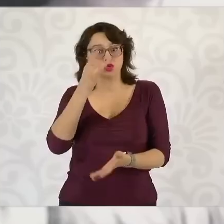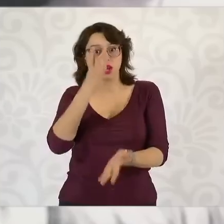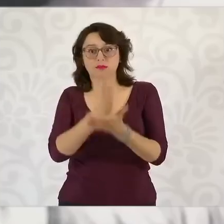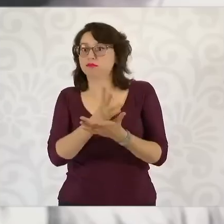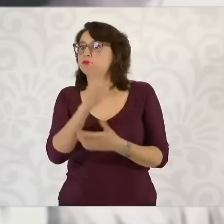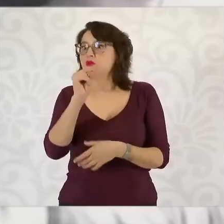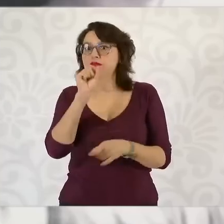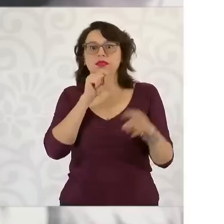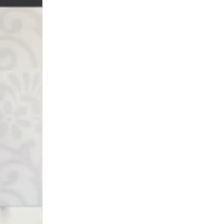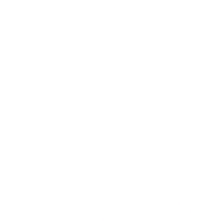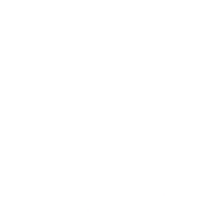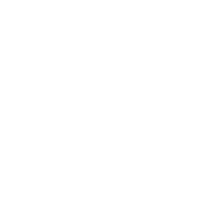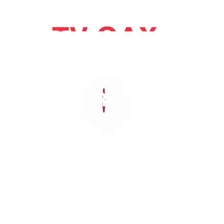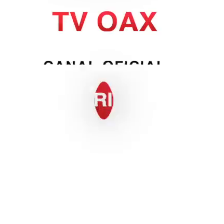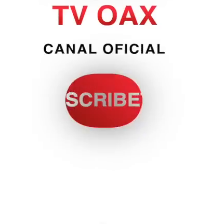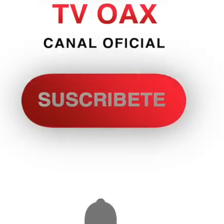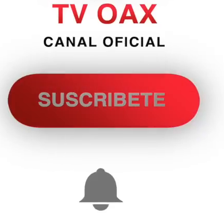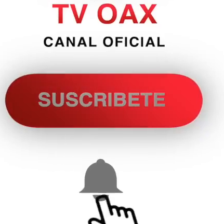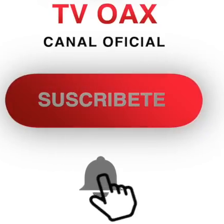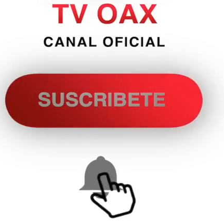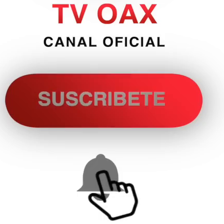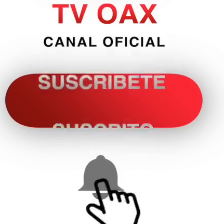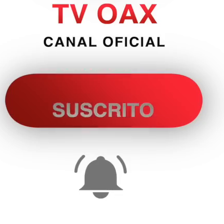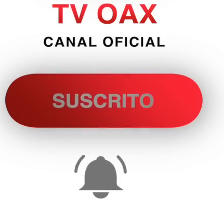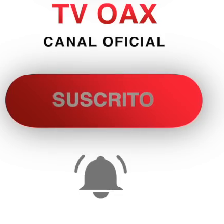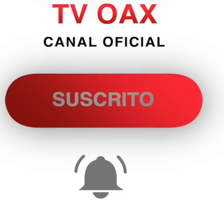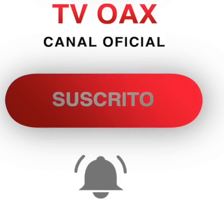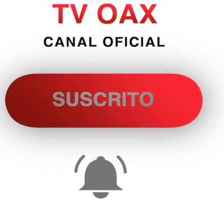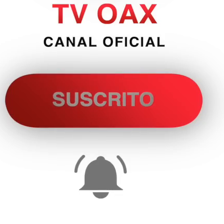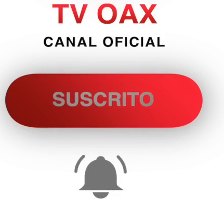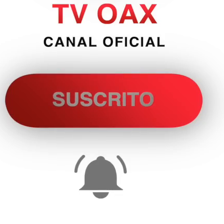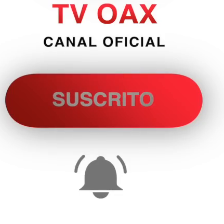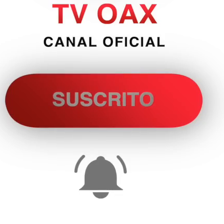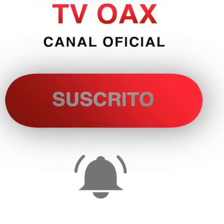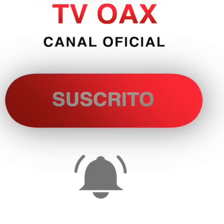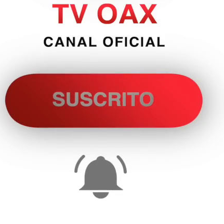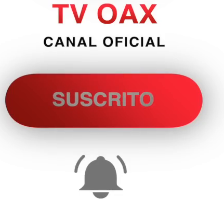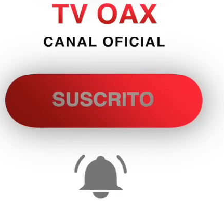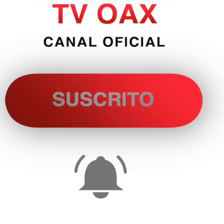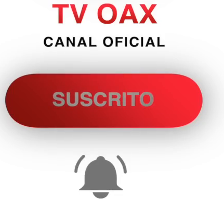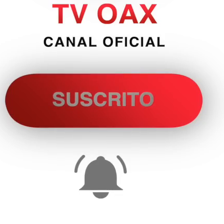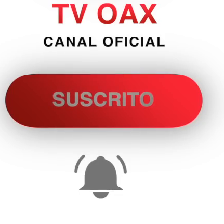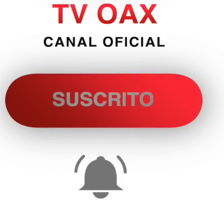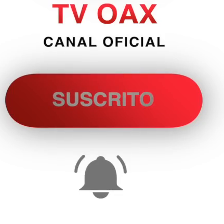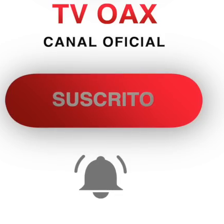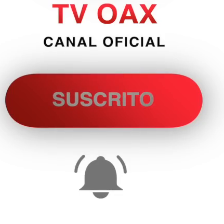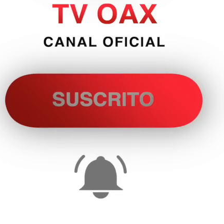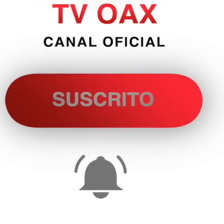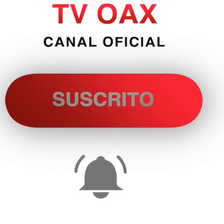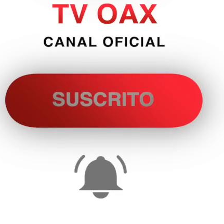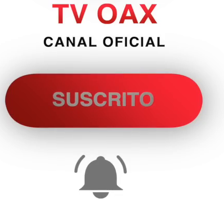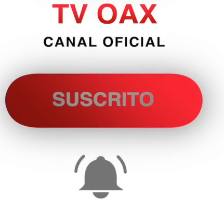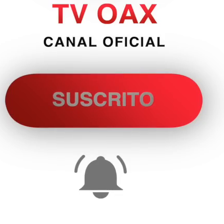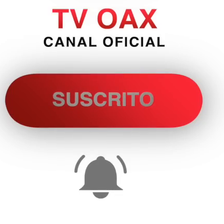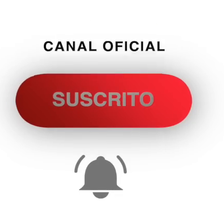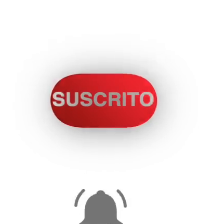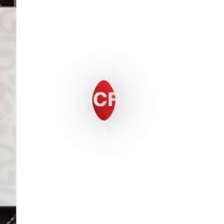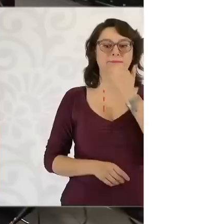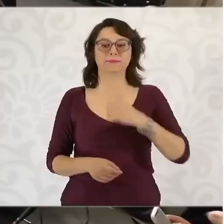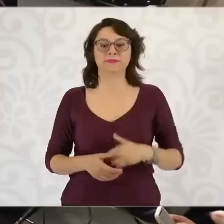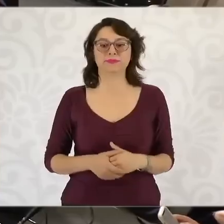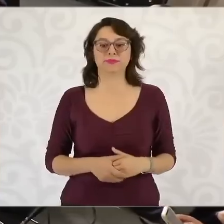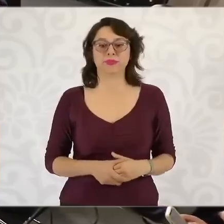esta naturaleza, son asuntos diferentes. ¿Algo más? Y yo creo que ya el último. Señor.